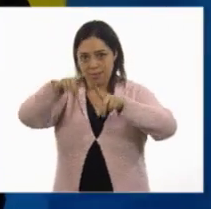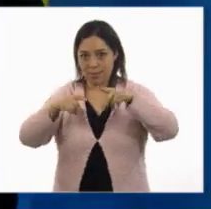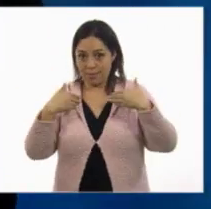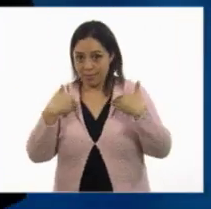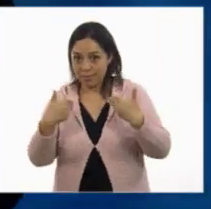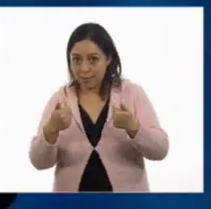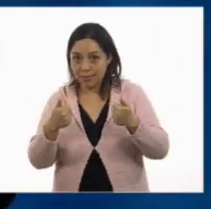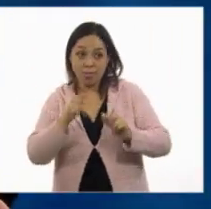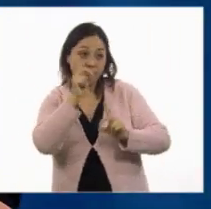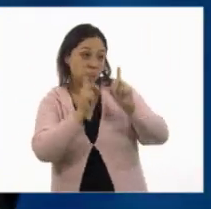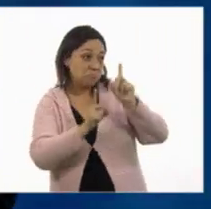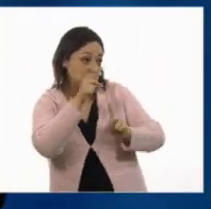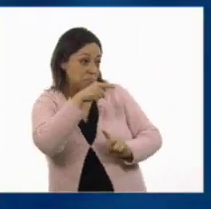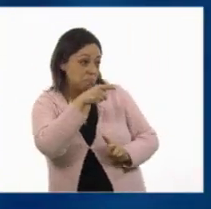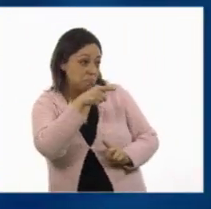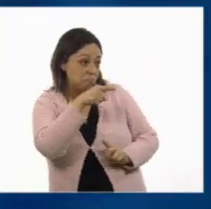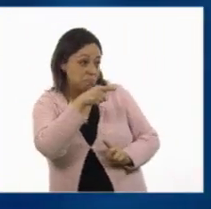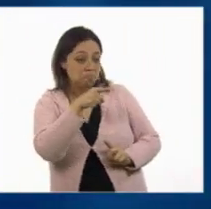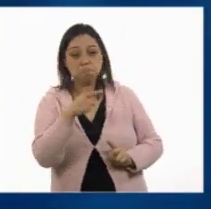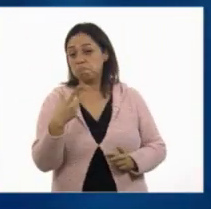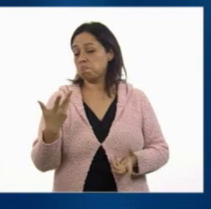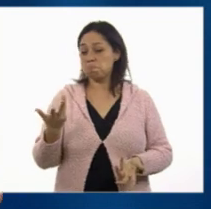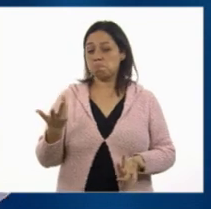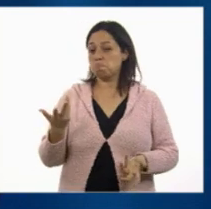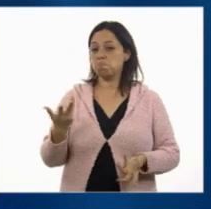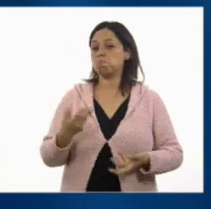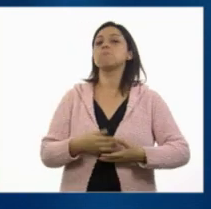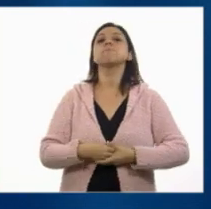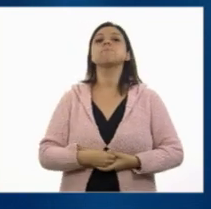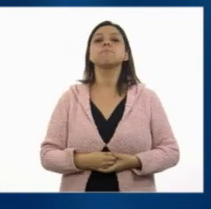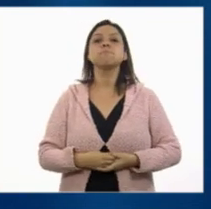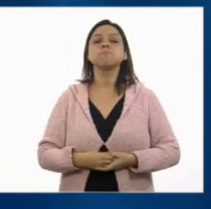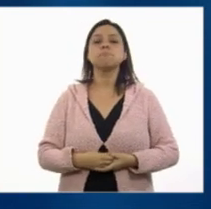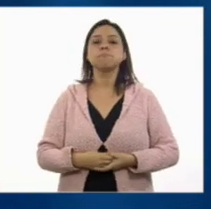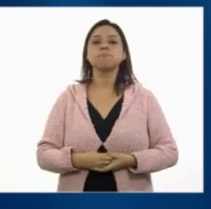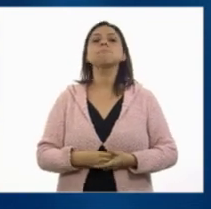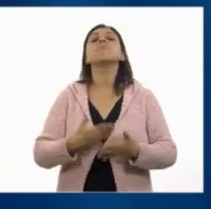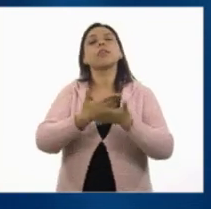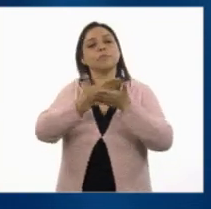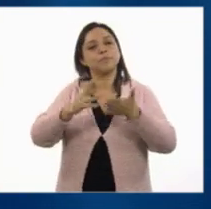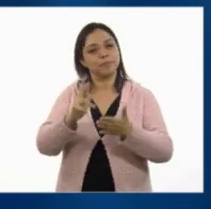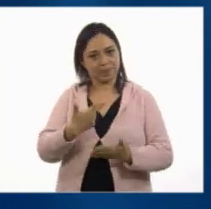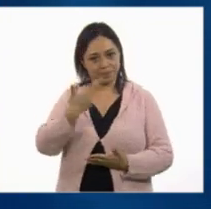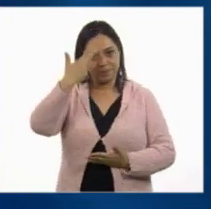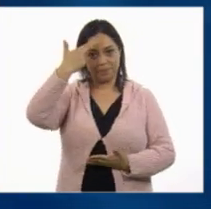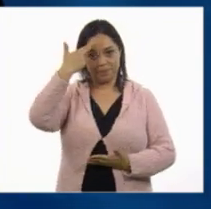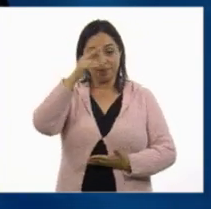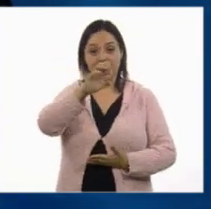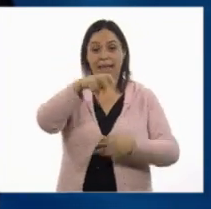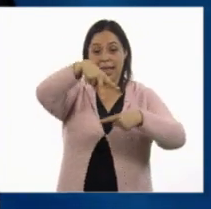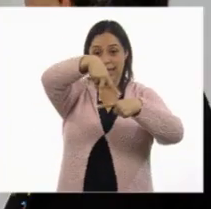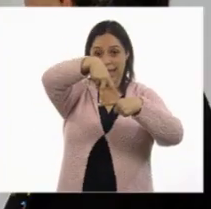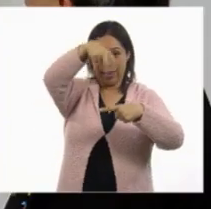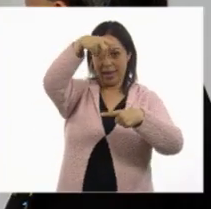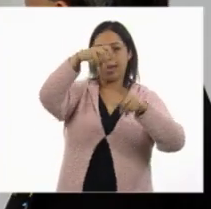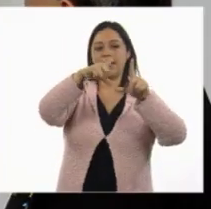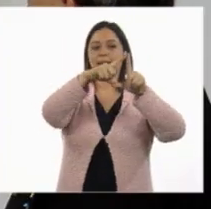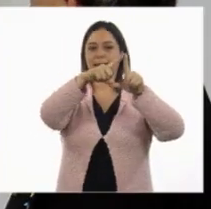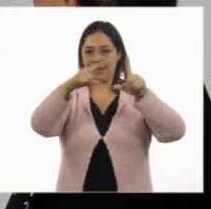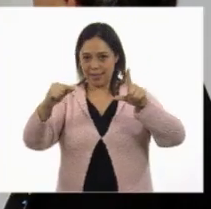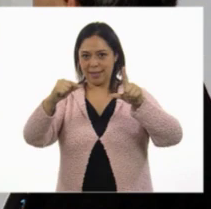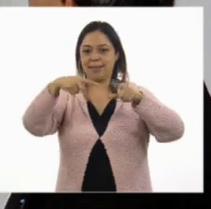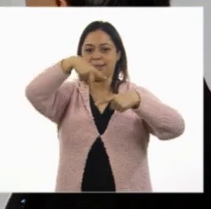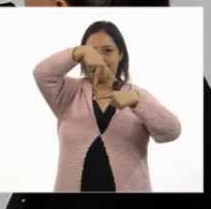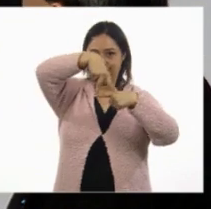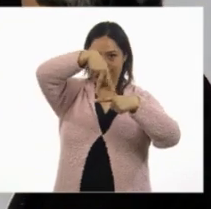Aníbal? Hasta ahorita no. Perfecto. Entonces retomemos triángulos, escalenos, isósceles,